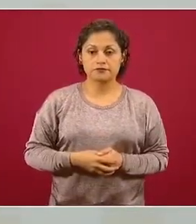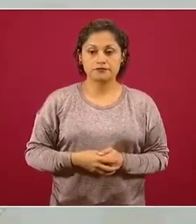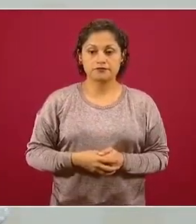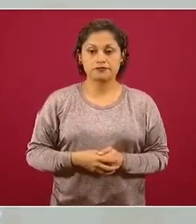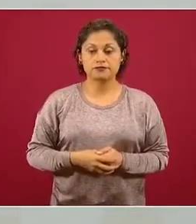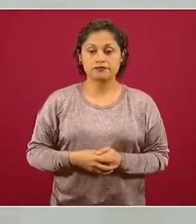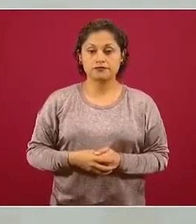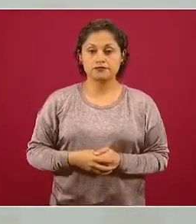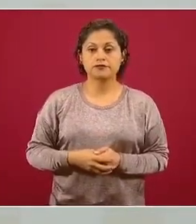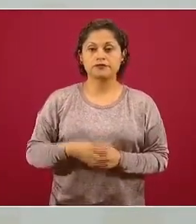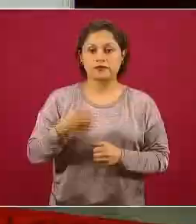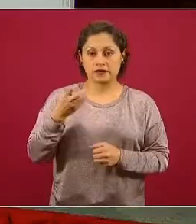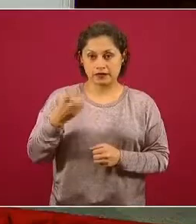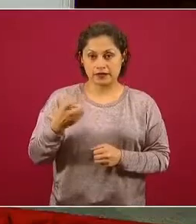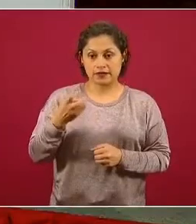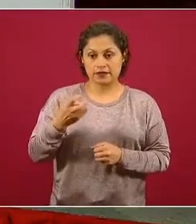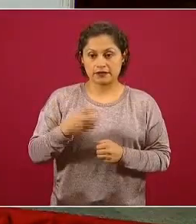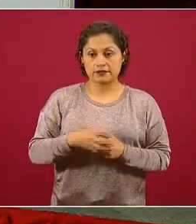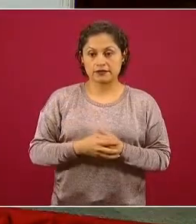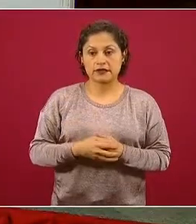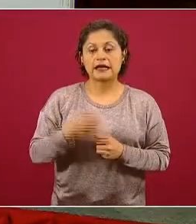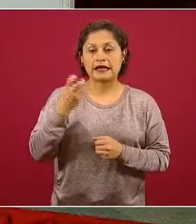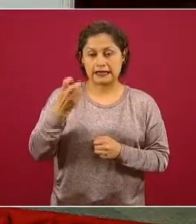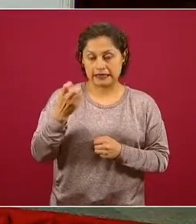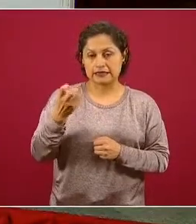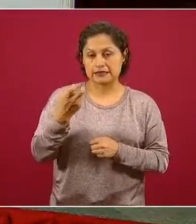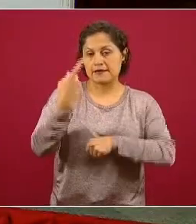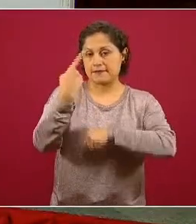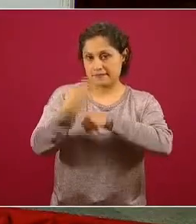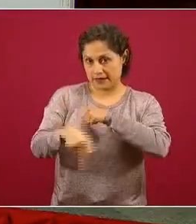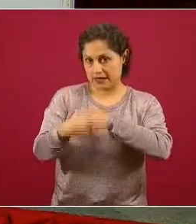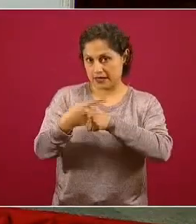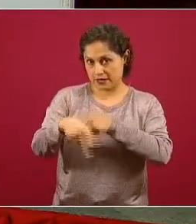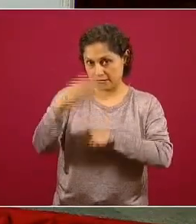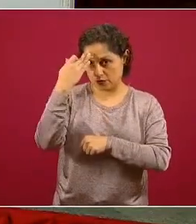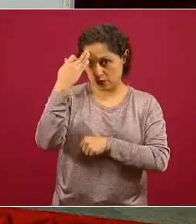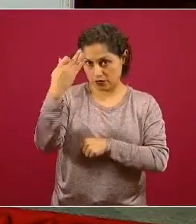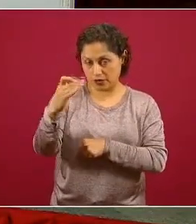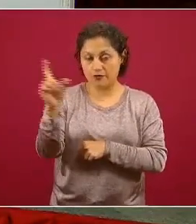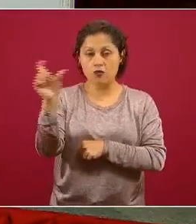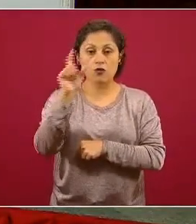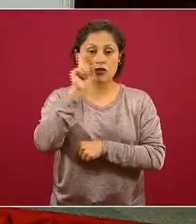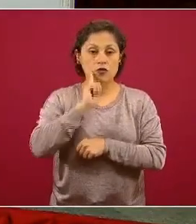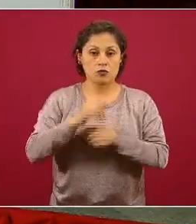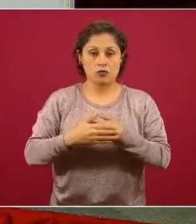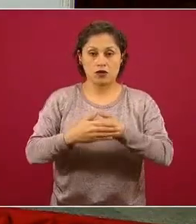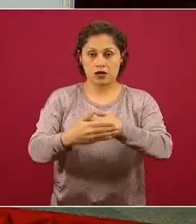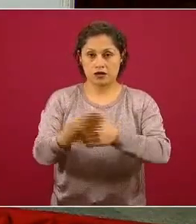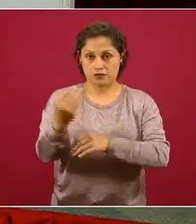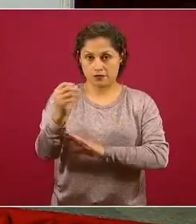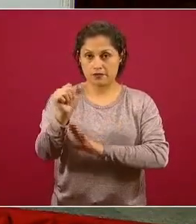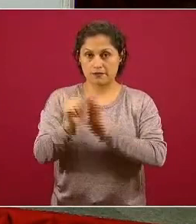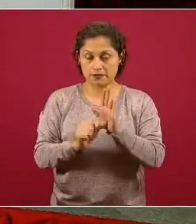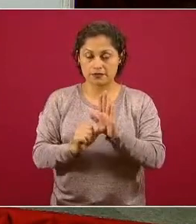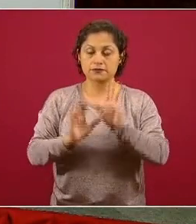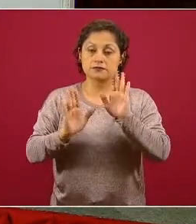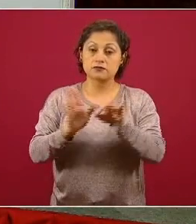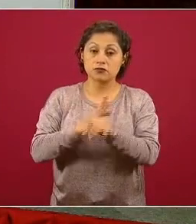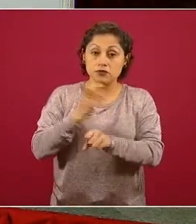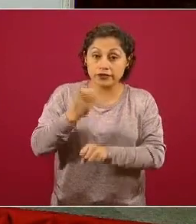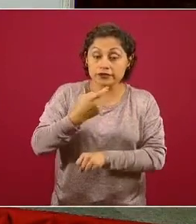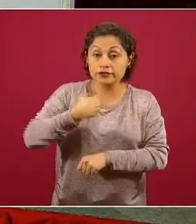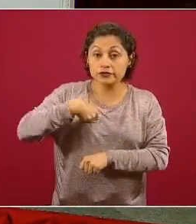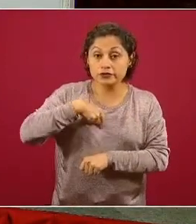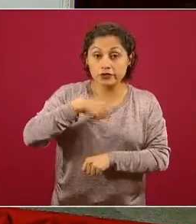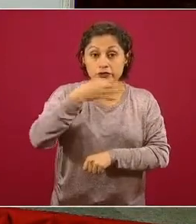digamos, efecto protector a ese periodo. Estamos nosotros en guarderías pidiendo que precisamente que